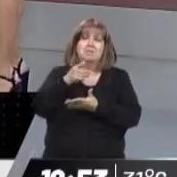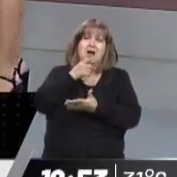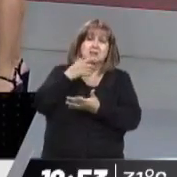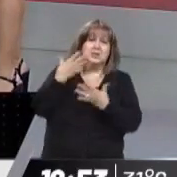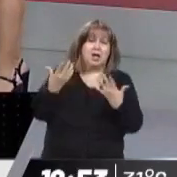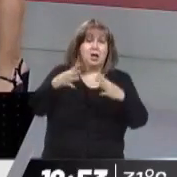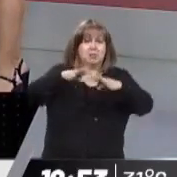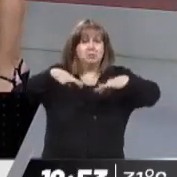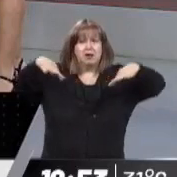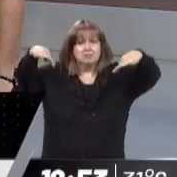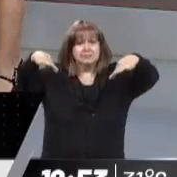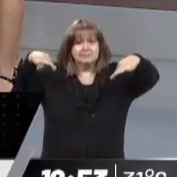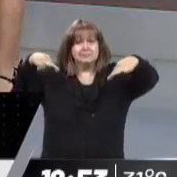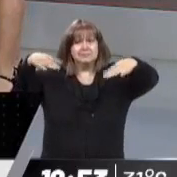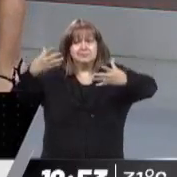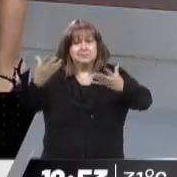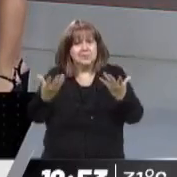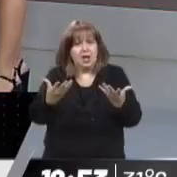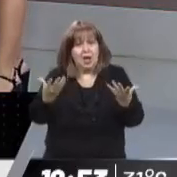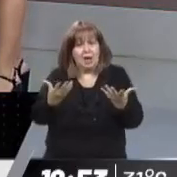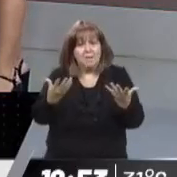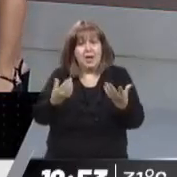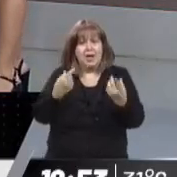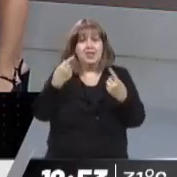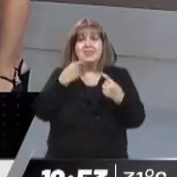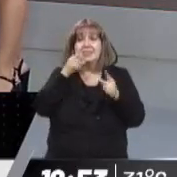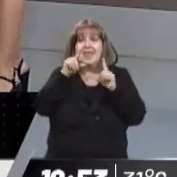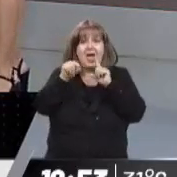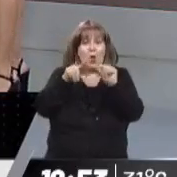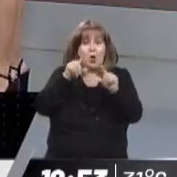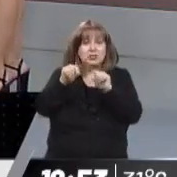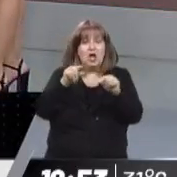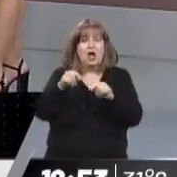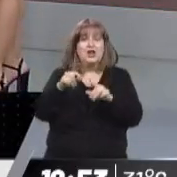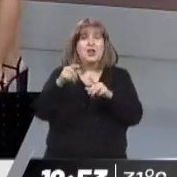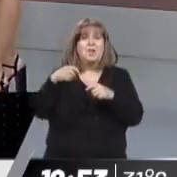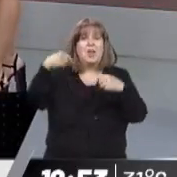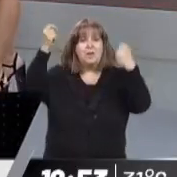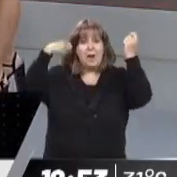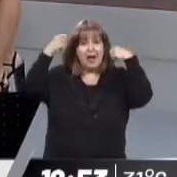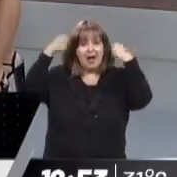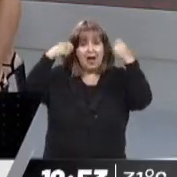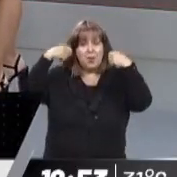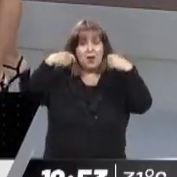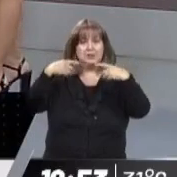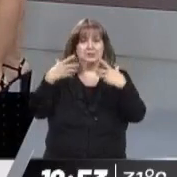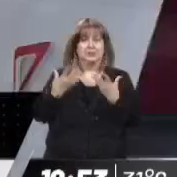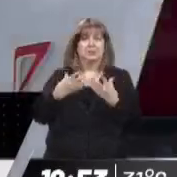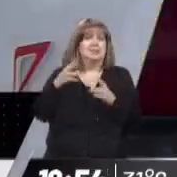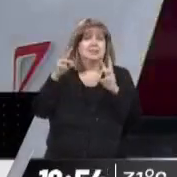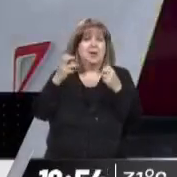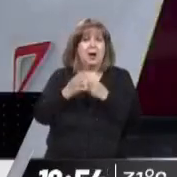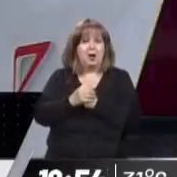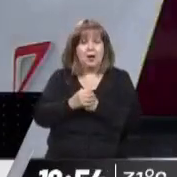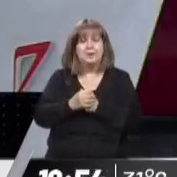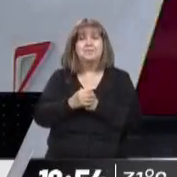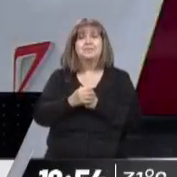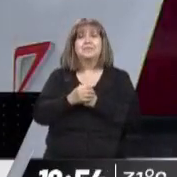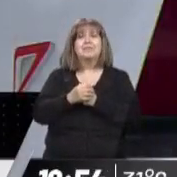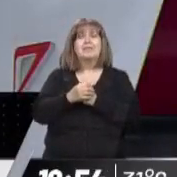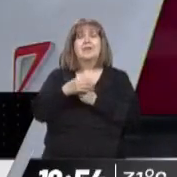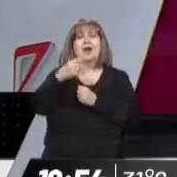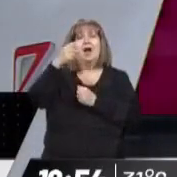uno no logra entender. Pero que para Paraguay creo que se fue para otro lado. Claro, ¿de qué estamos hablando? De Katia